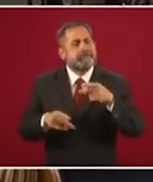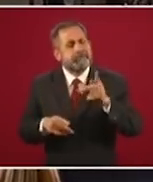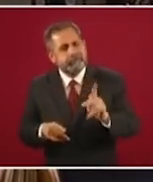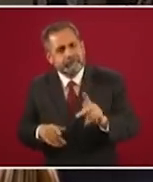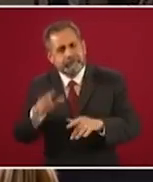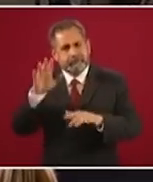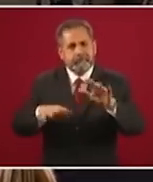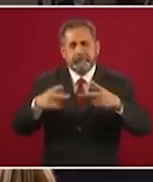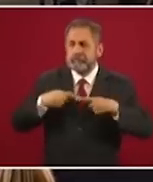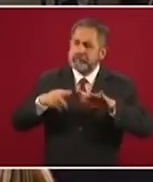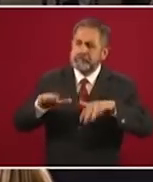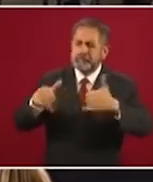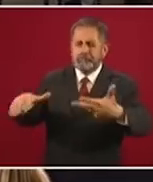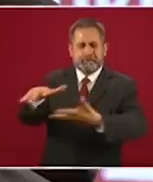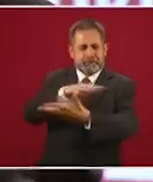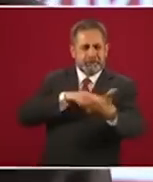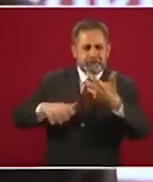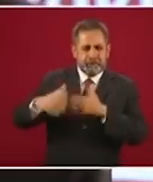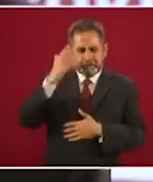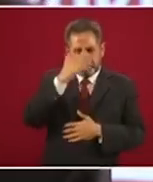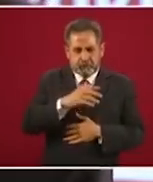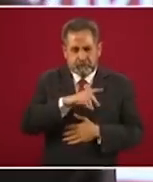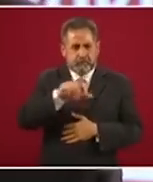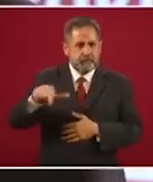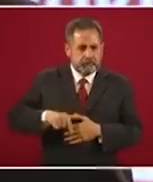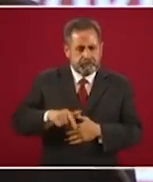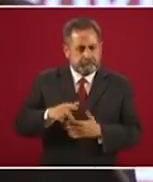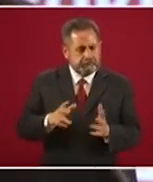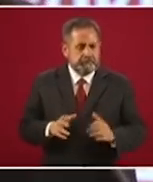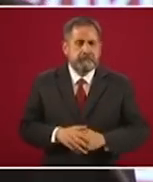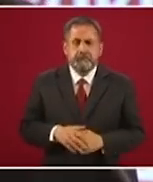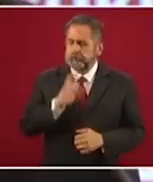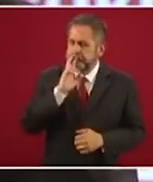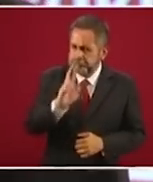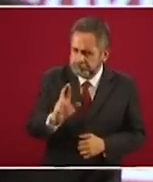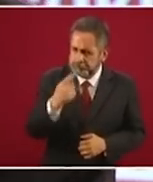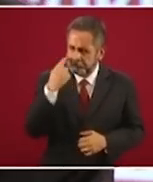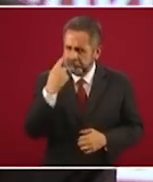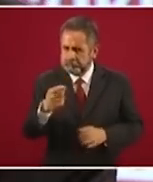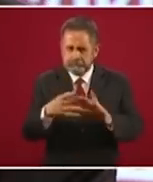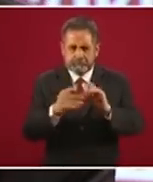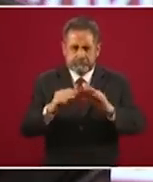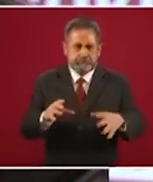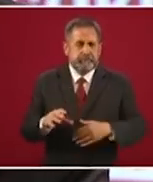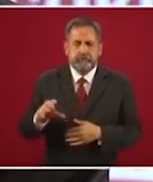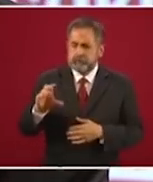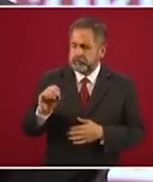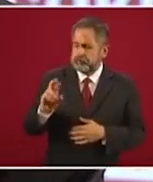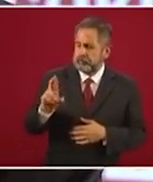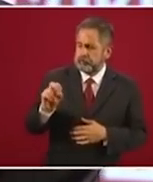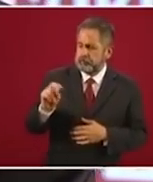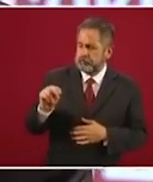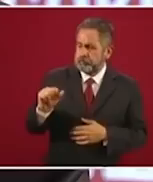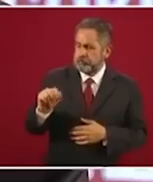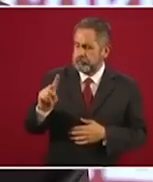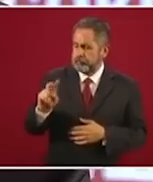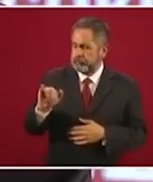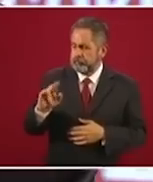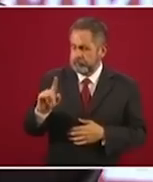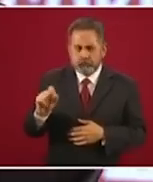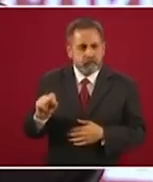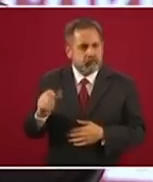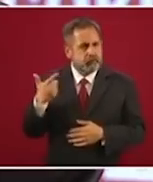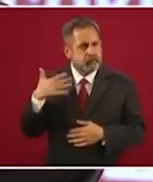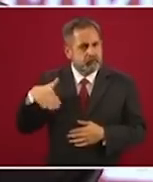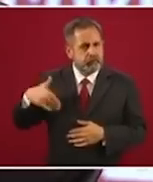sino directamente para la población. Se lo contesto nada más para que no quede. El coronavirus, como hemos dicho ya desde el inicio de